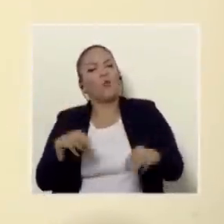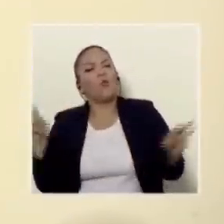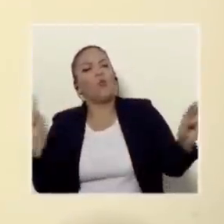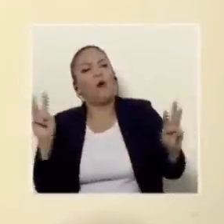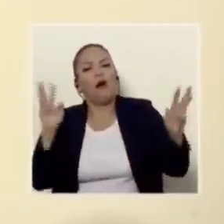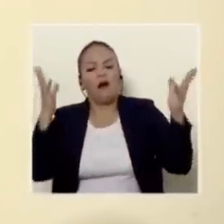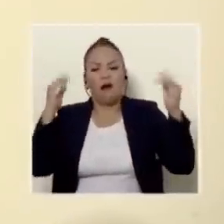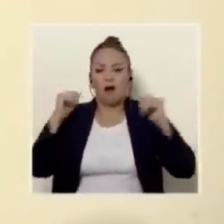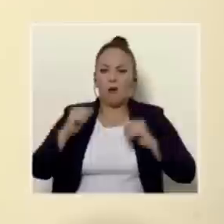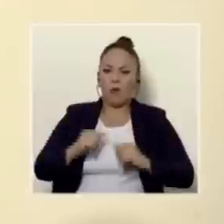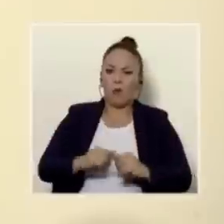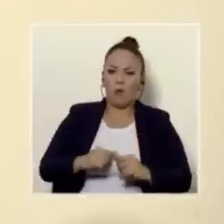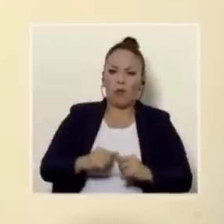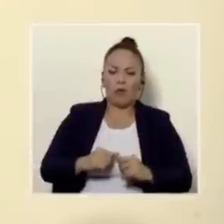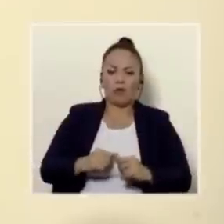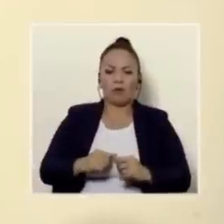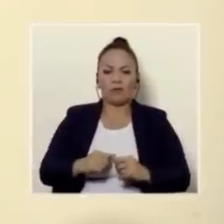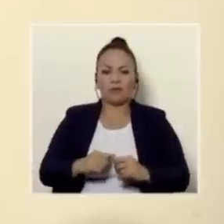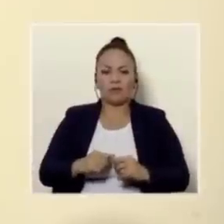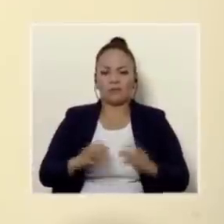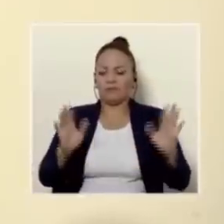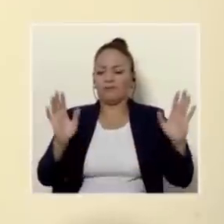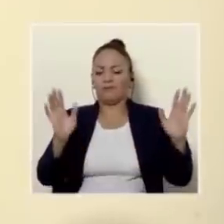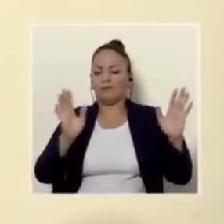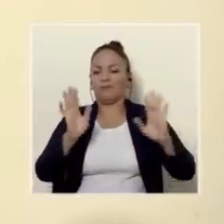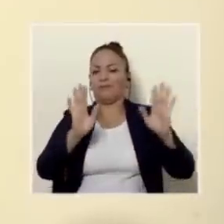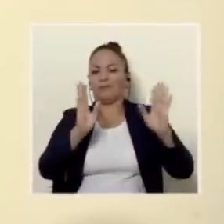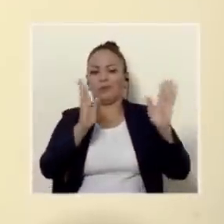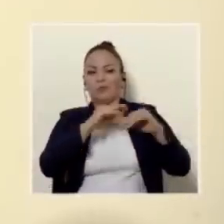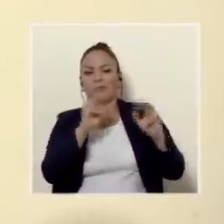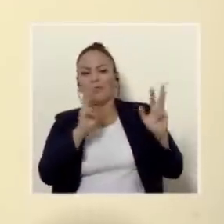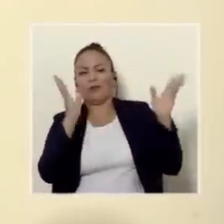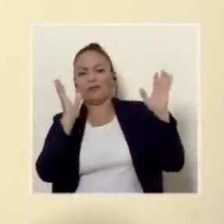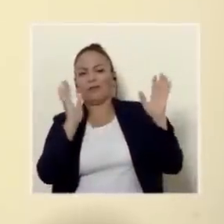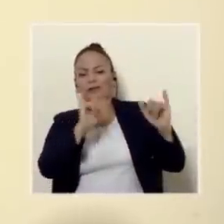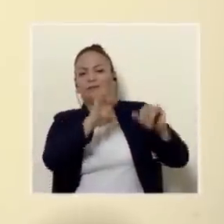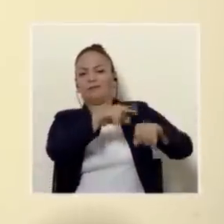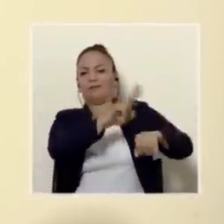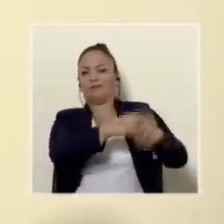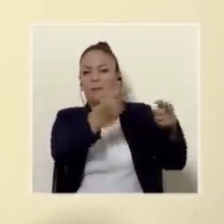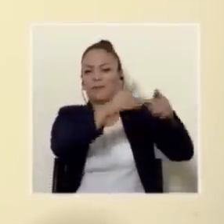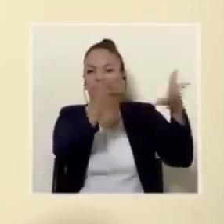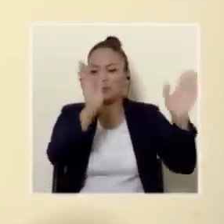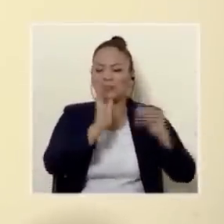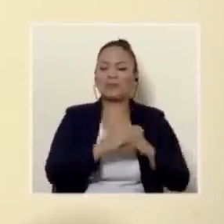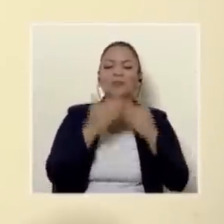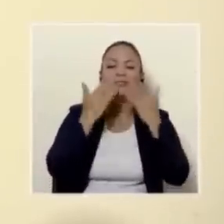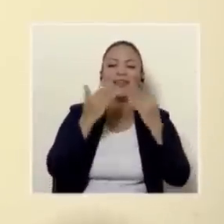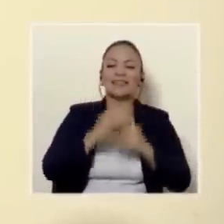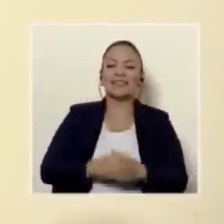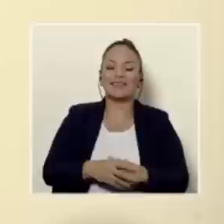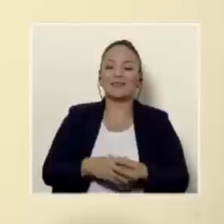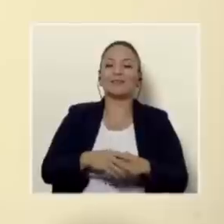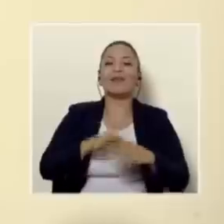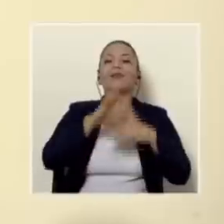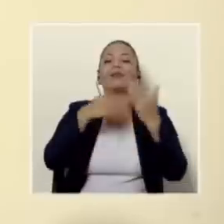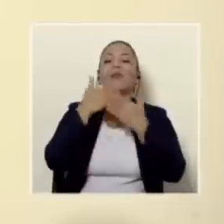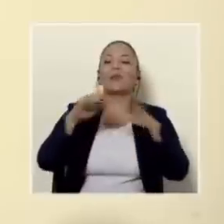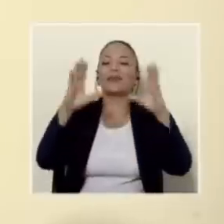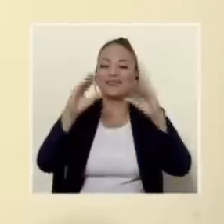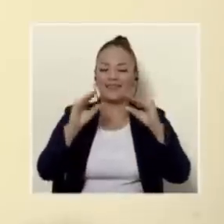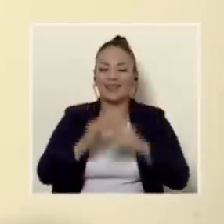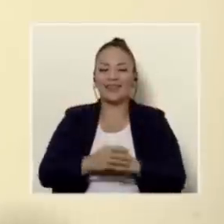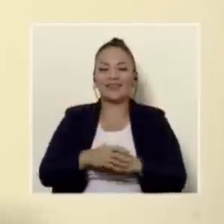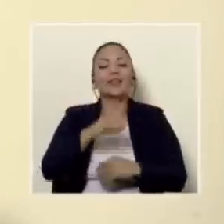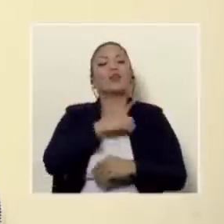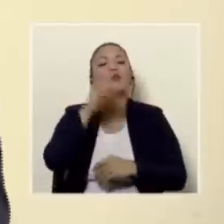¡wow! No, no hay wow. Natural. Así pasan las cosas. Muchas gracias. Que pasen muy lindas